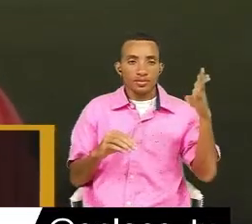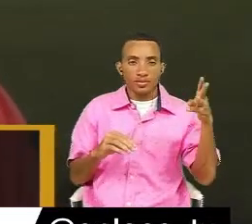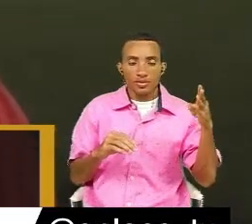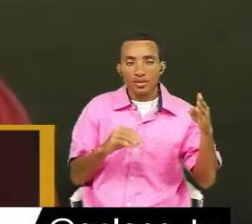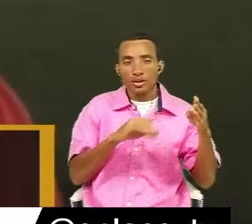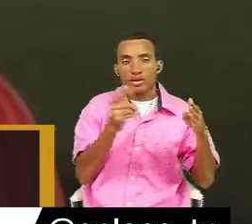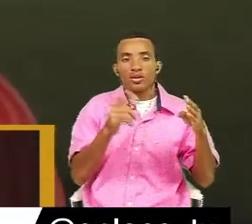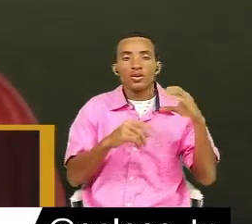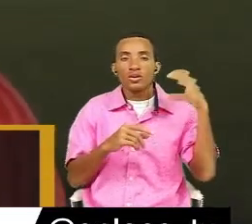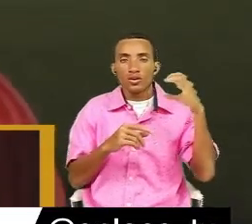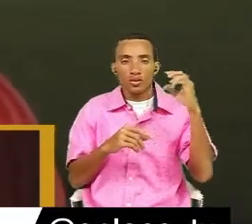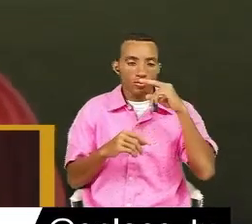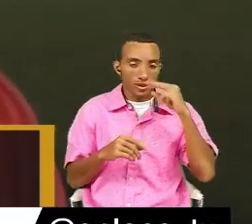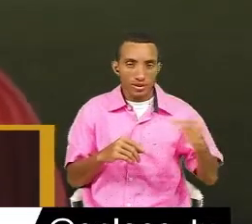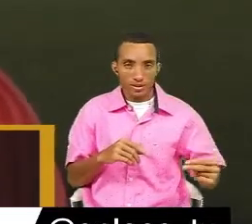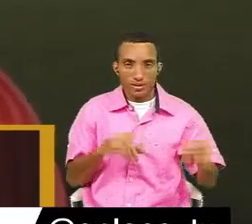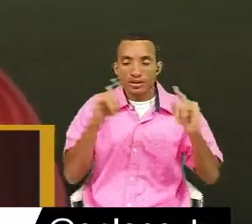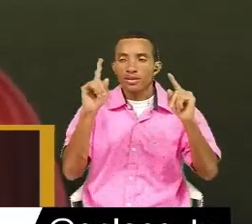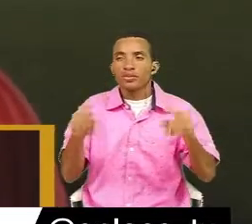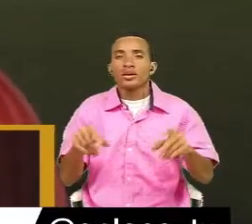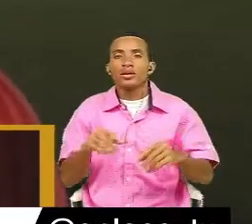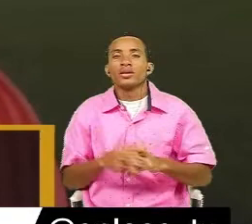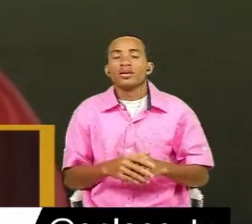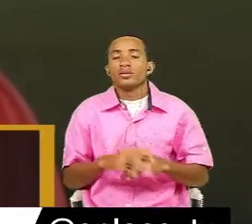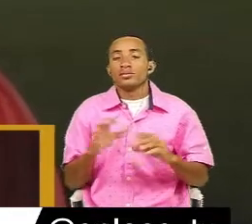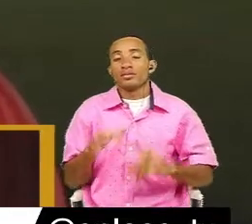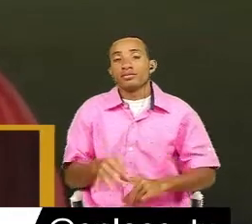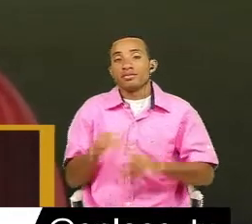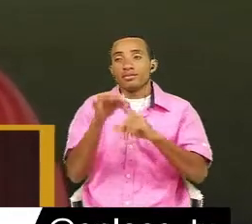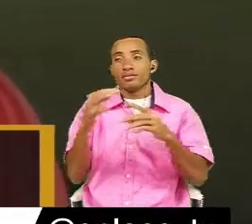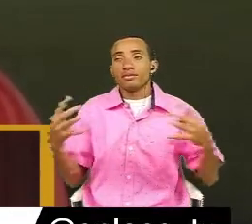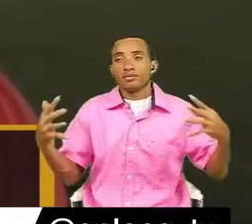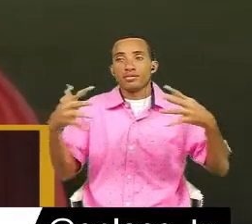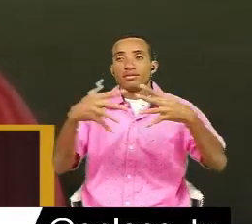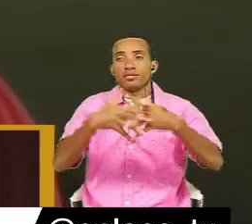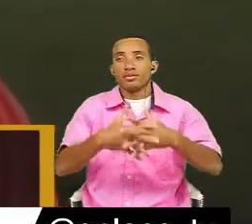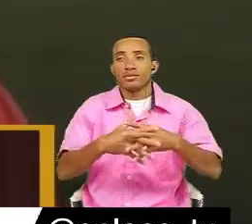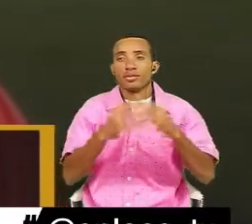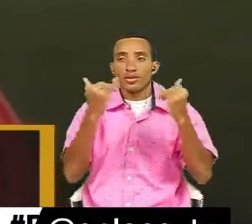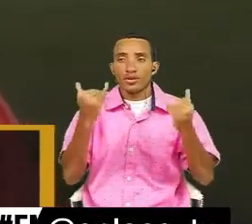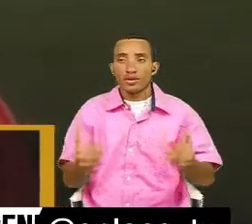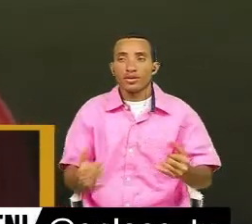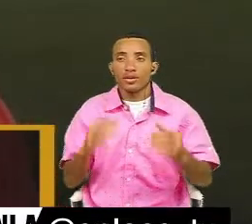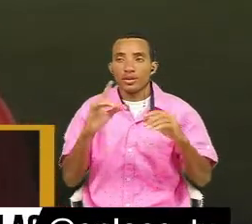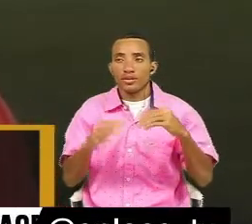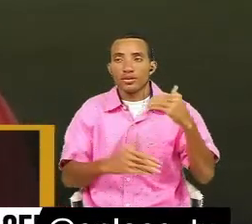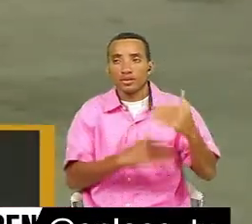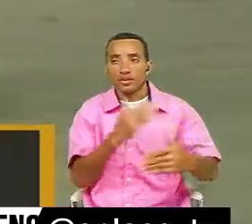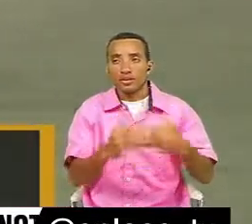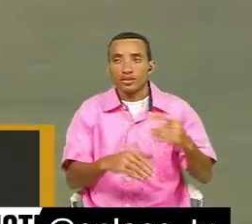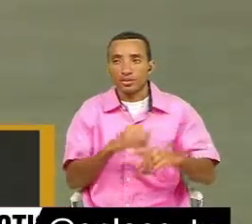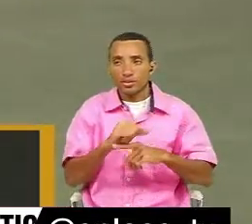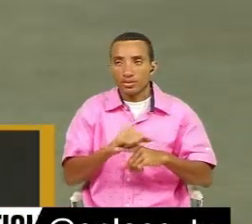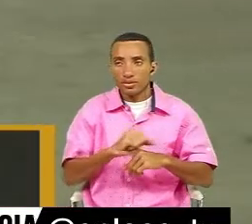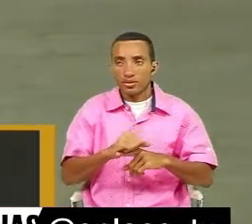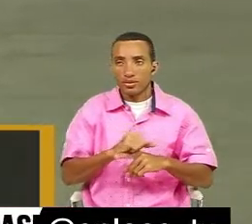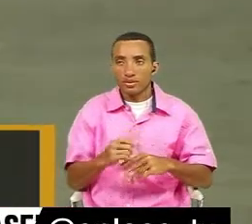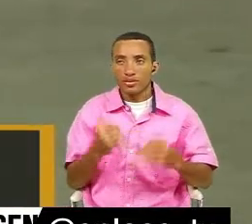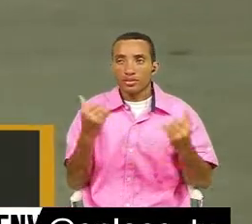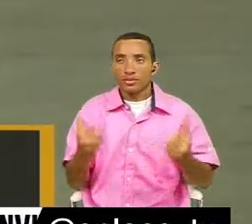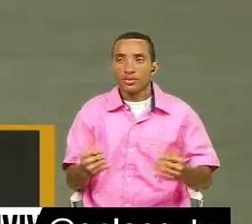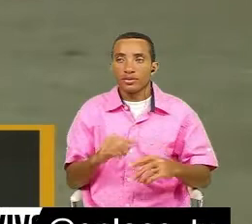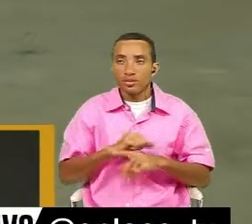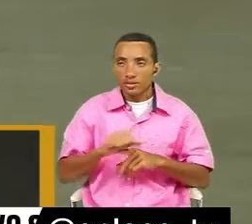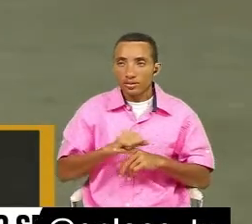Los invitamos muy especialmente para hacer esta integración y bueno, en este momento se está desarrollando esa práctica. Aún teniendo varios